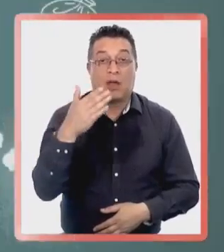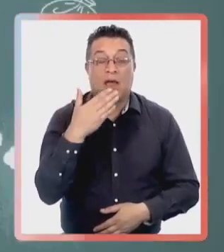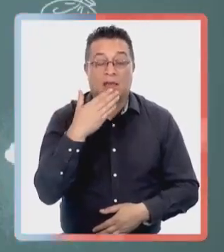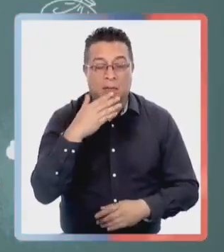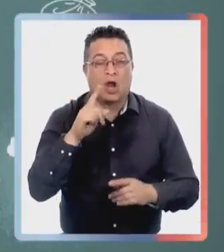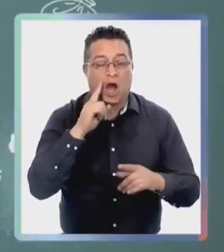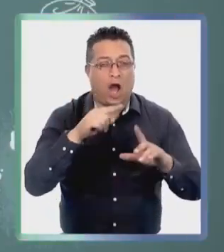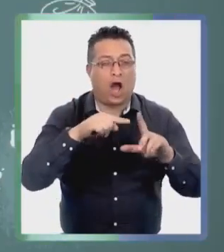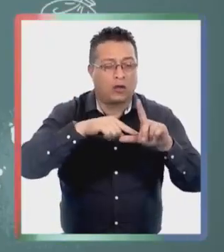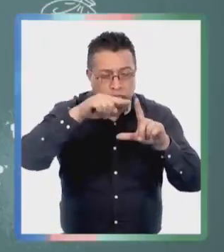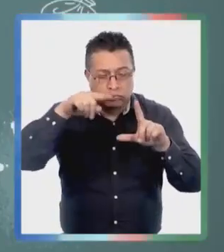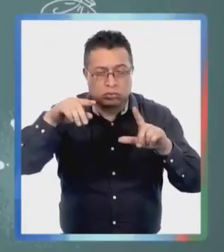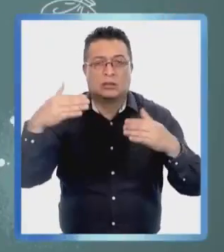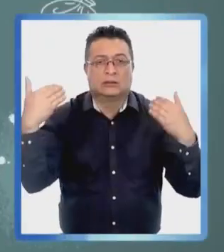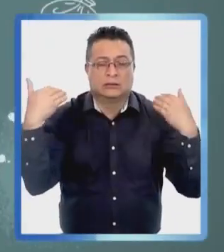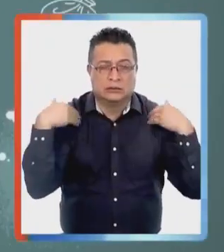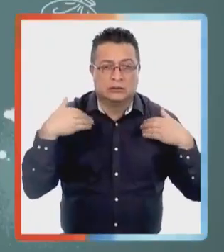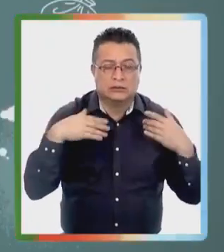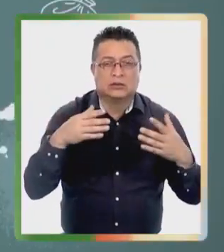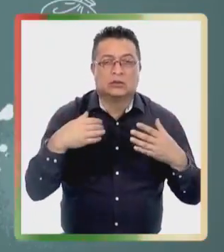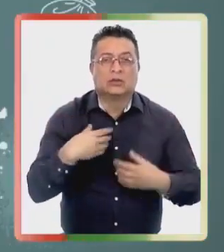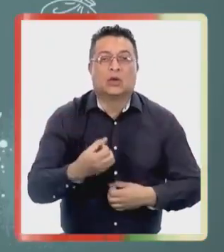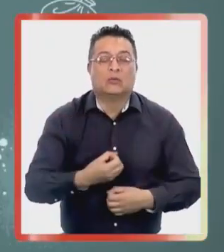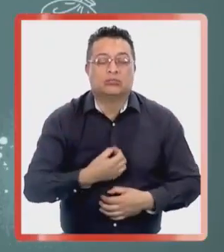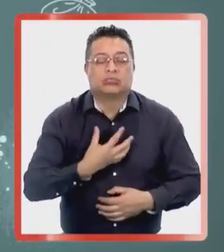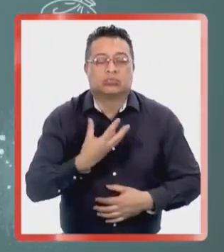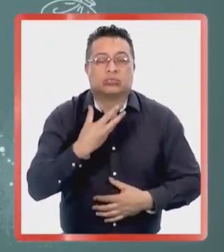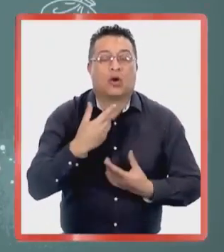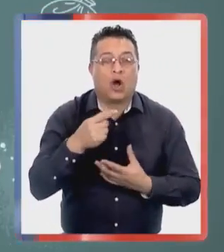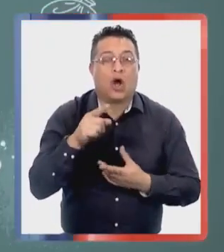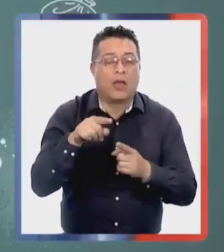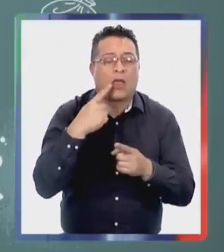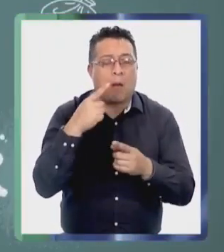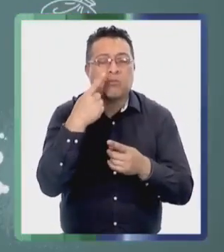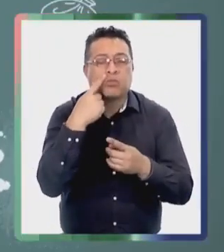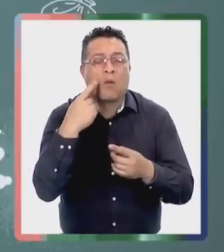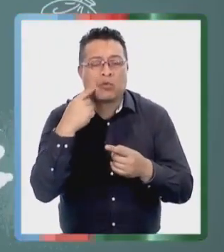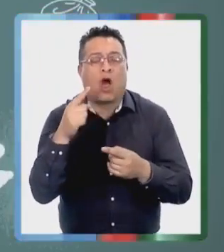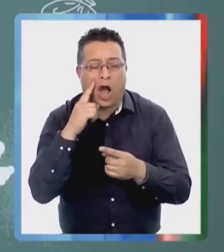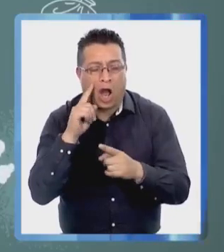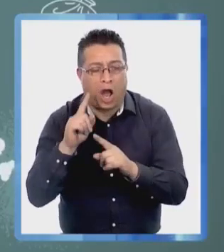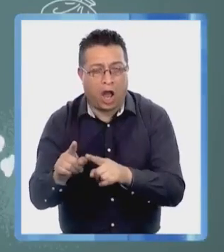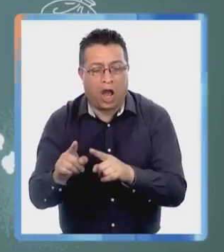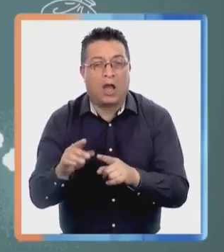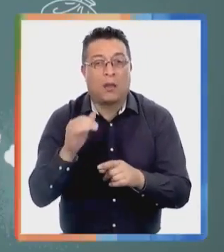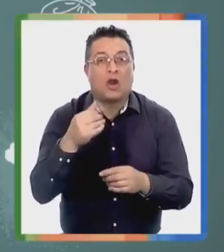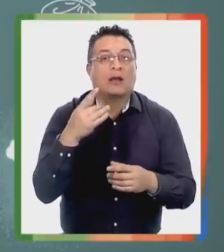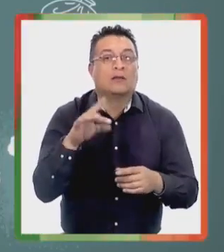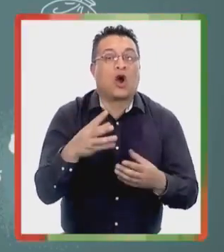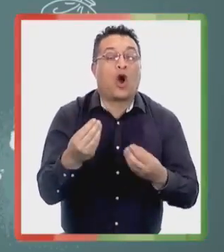la espirometría, los test de ejercicio, los test de provocación con metacolina, pero lo más importante es